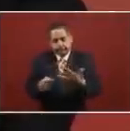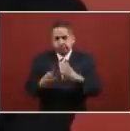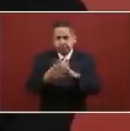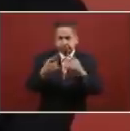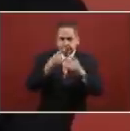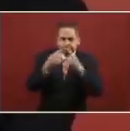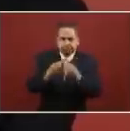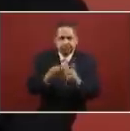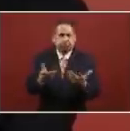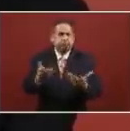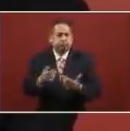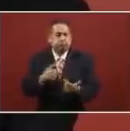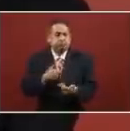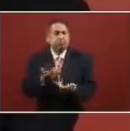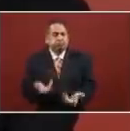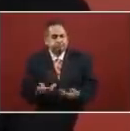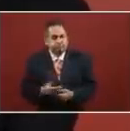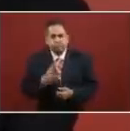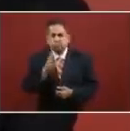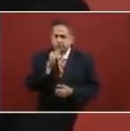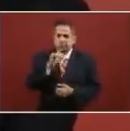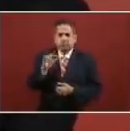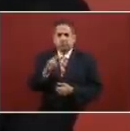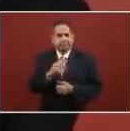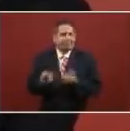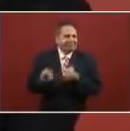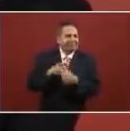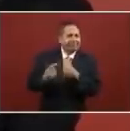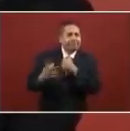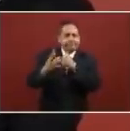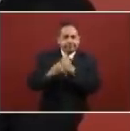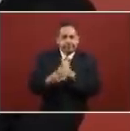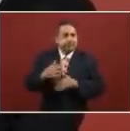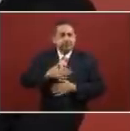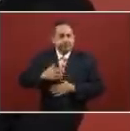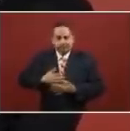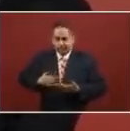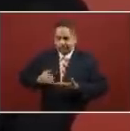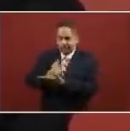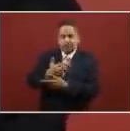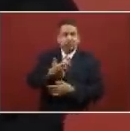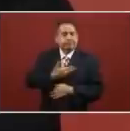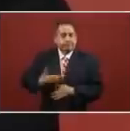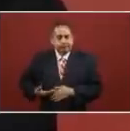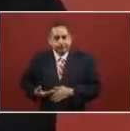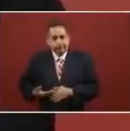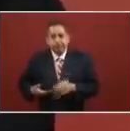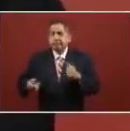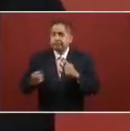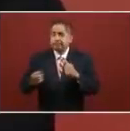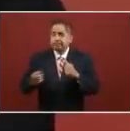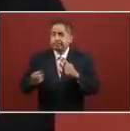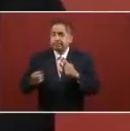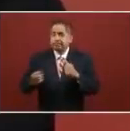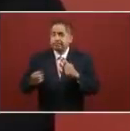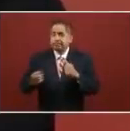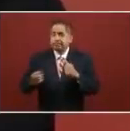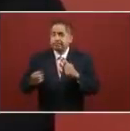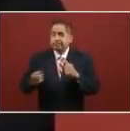y qué podemos hacer y que no podemos hacer o sea no es una edición del ejecutivo tendría que verlo con el senado la república